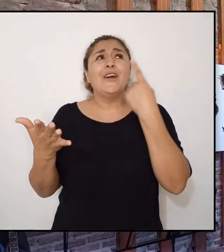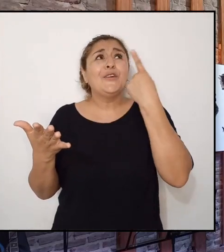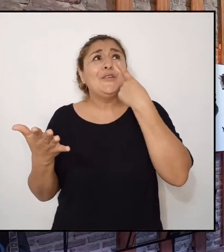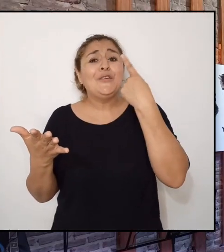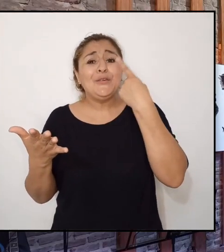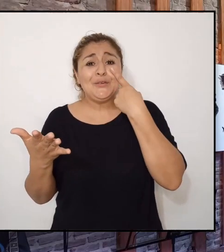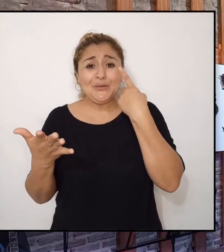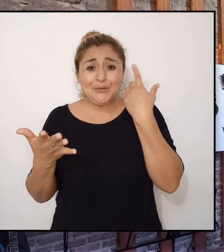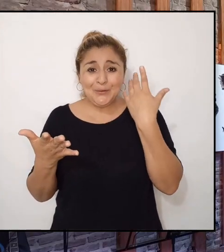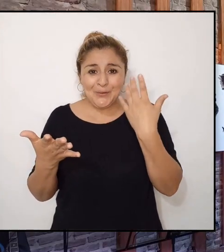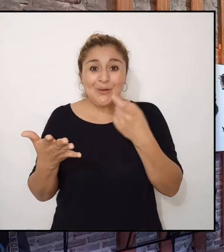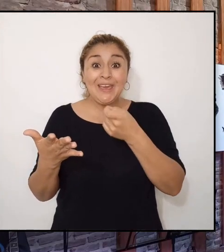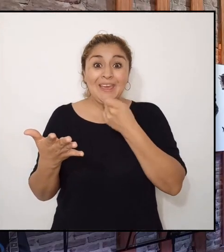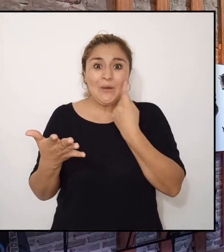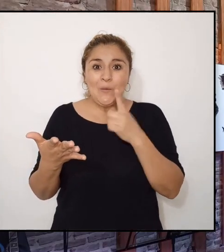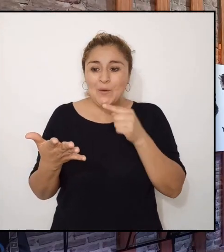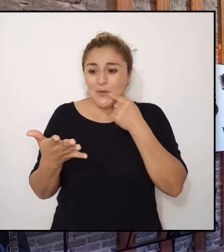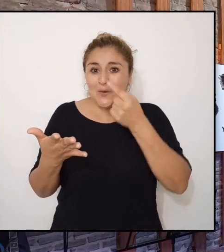vida.